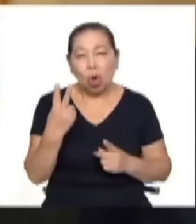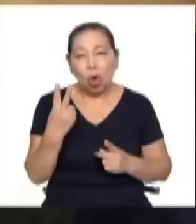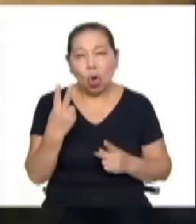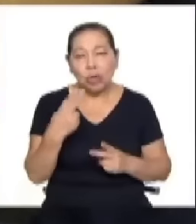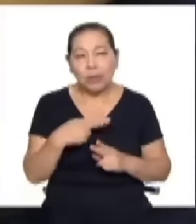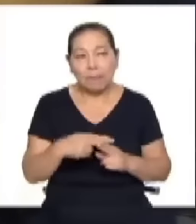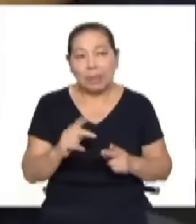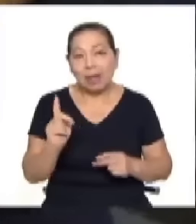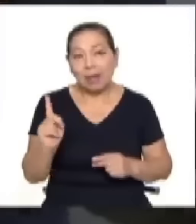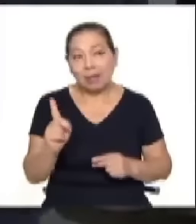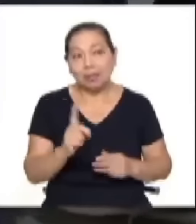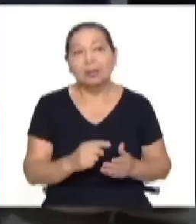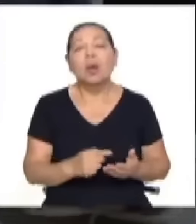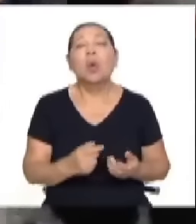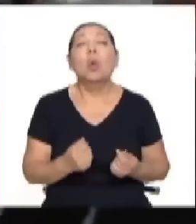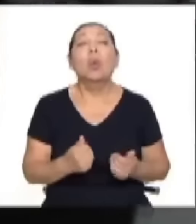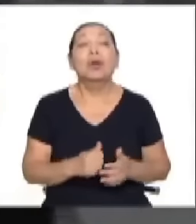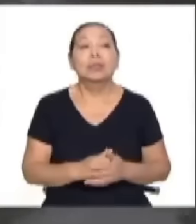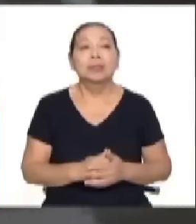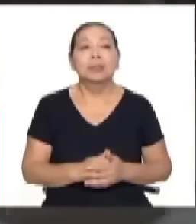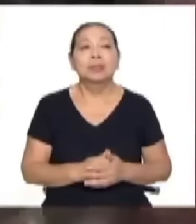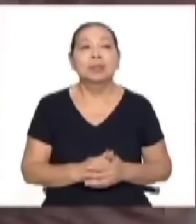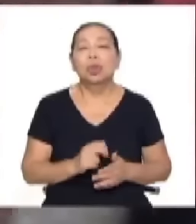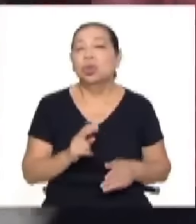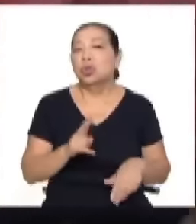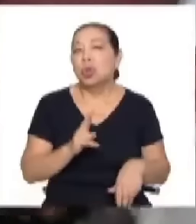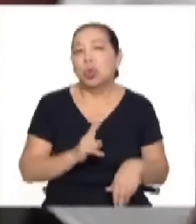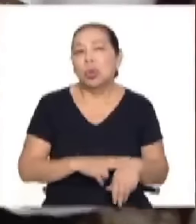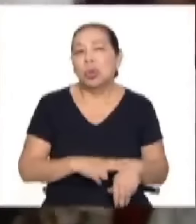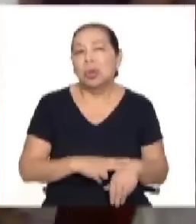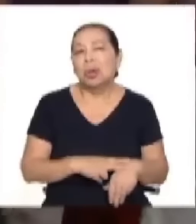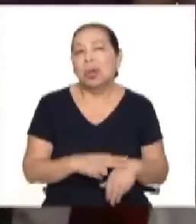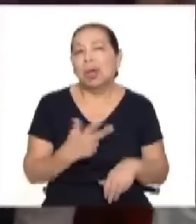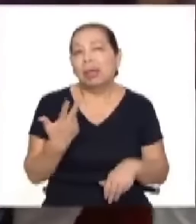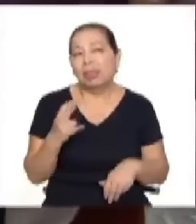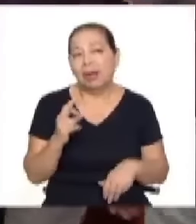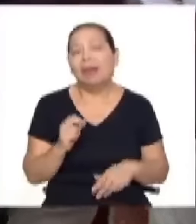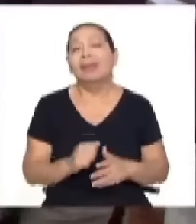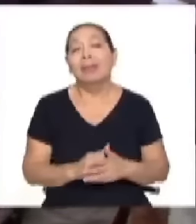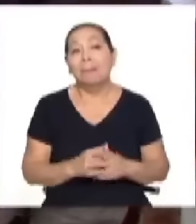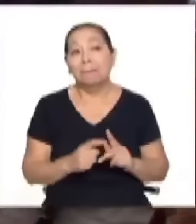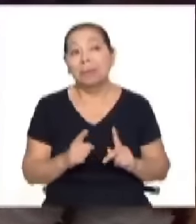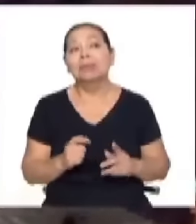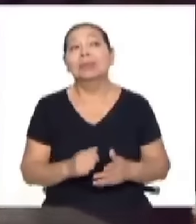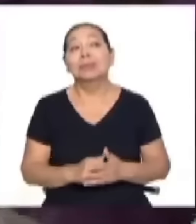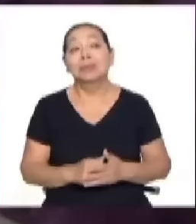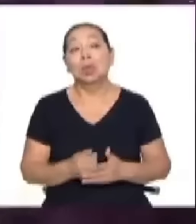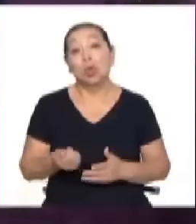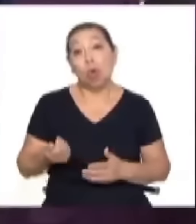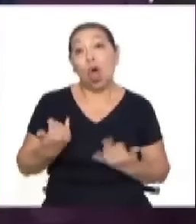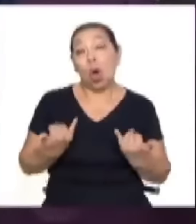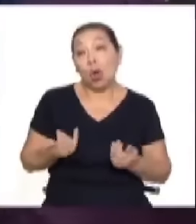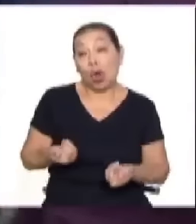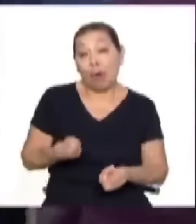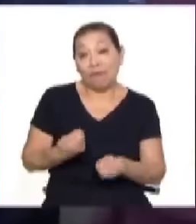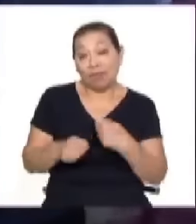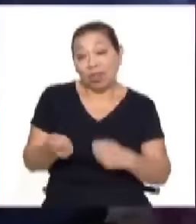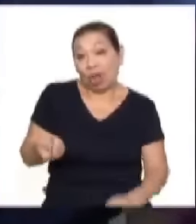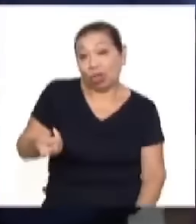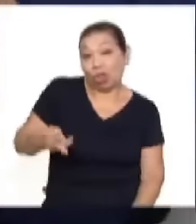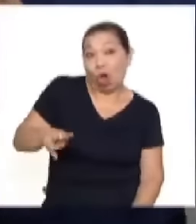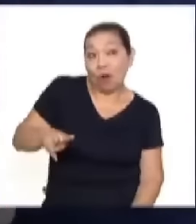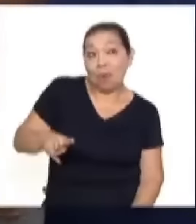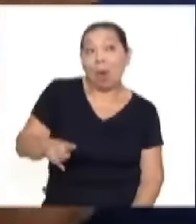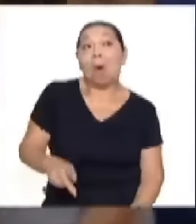2,5 toneladas, para uno. ¿Normalmente cuánto vende? Normalmente vendemos 30 cada vez. El doble están vendiendo hoy día, así es.